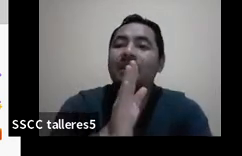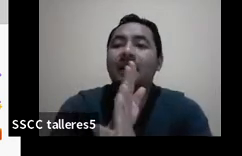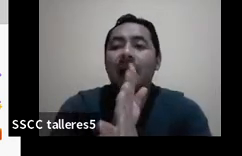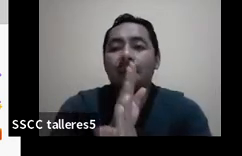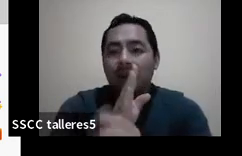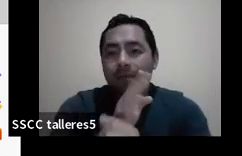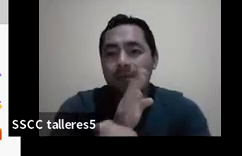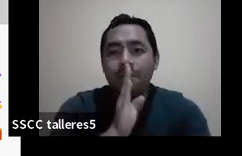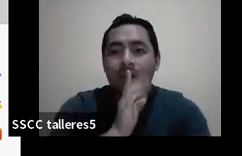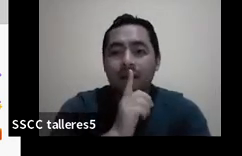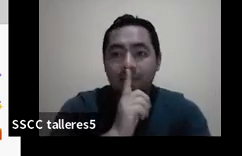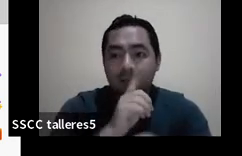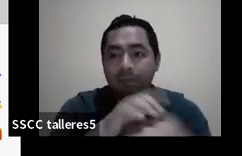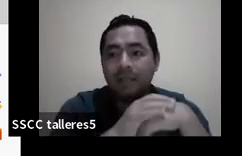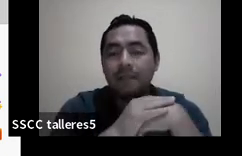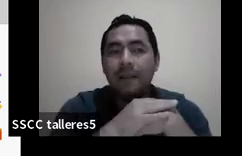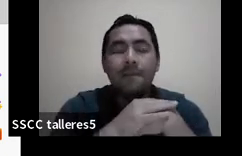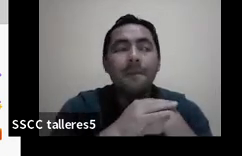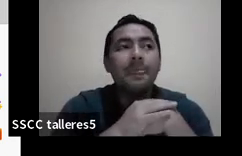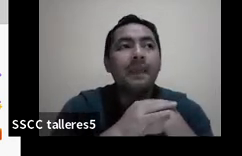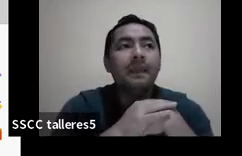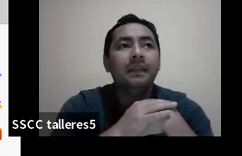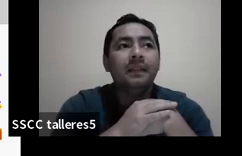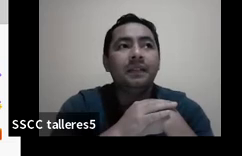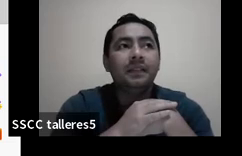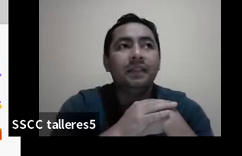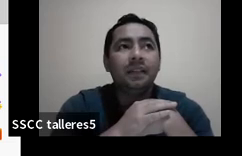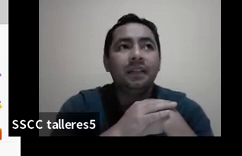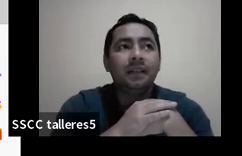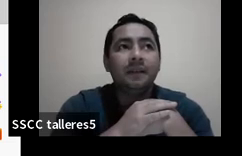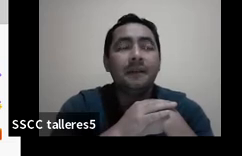antes de aprender a hablar. Ya, antes de aprender a hablar.